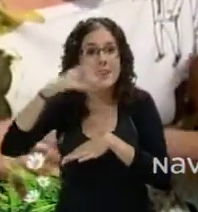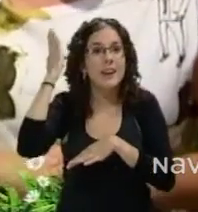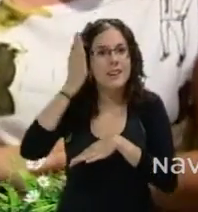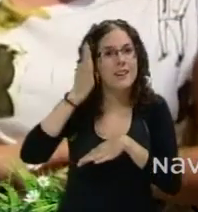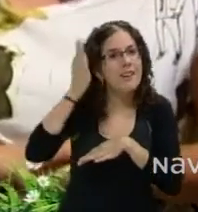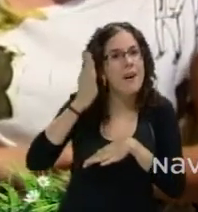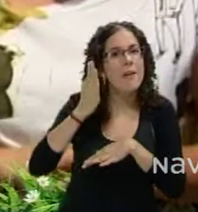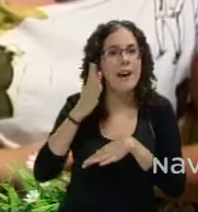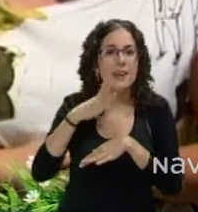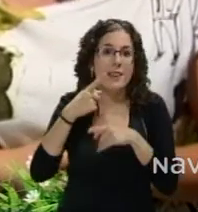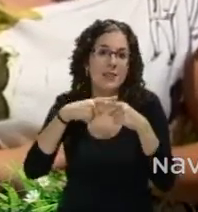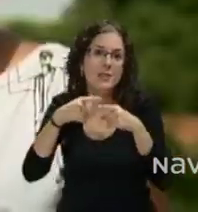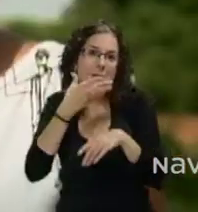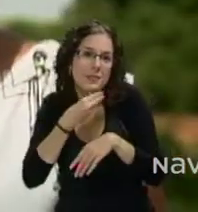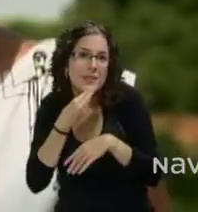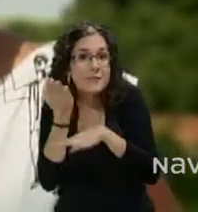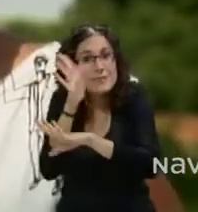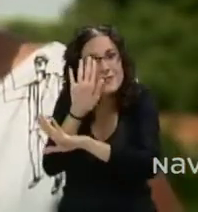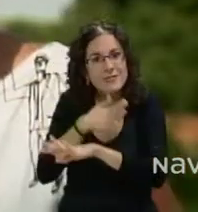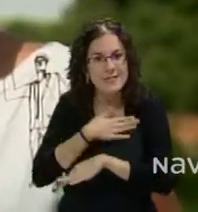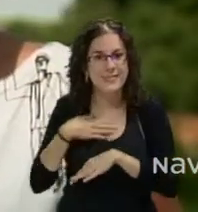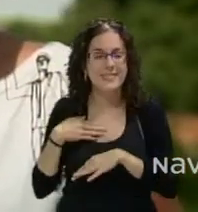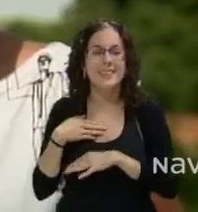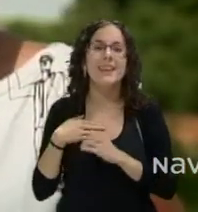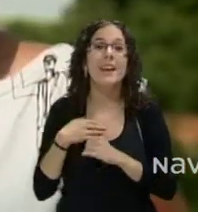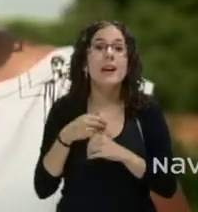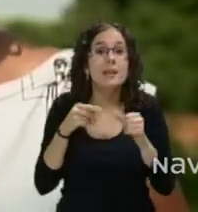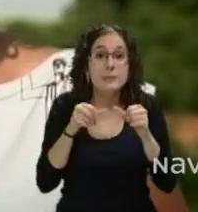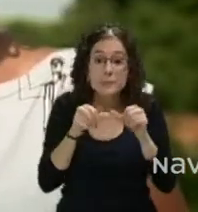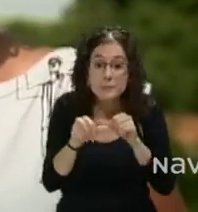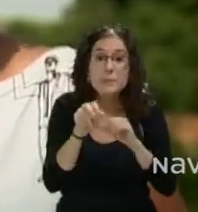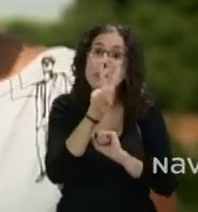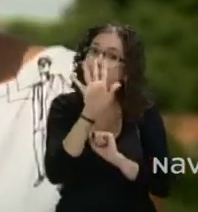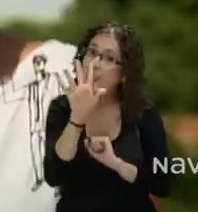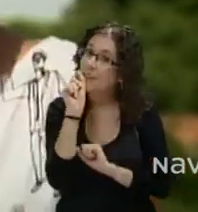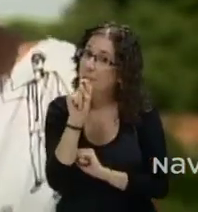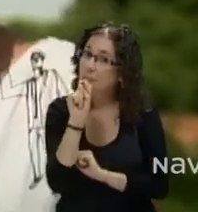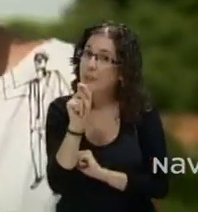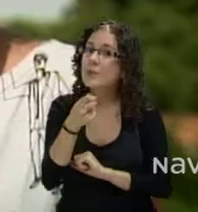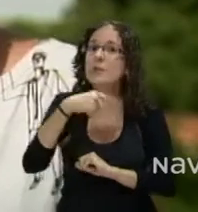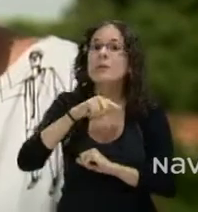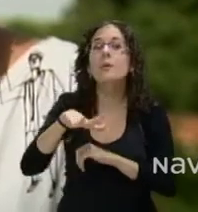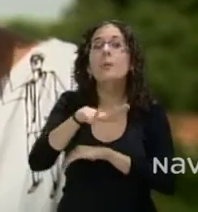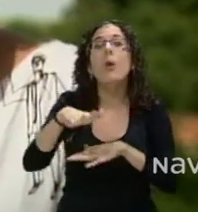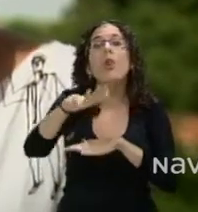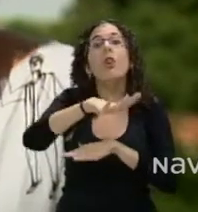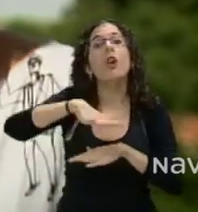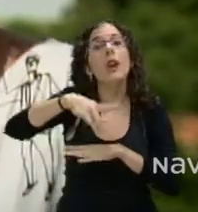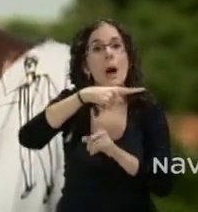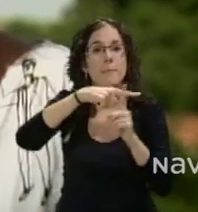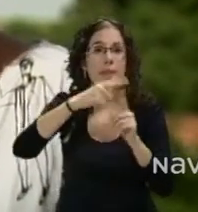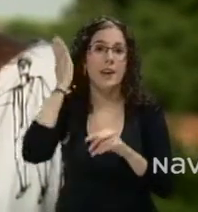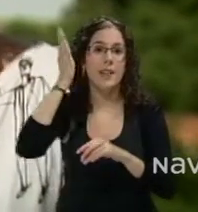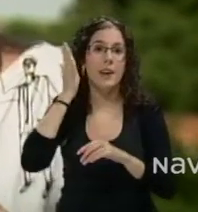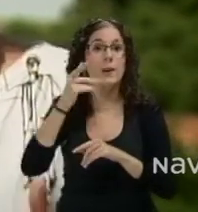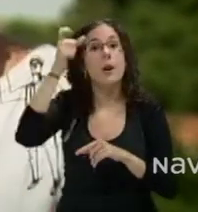lo largo y ancho de la comunidad foral. Durante los próximos 25 minutos nos vamos a acercar hasta la zona media de Navarra, concretamente